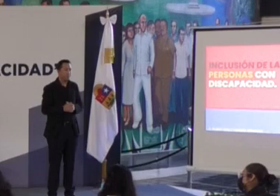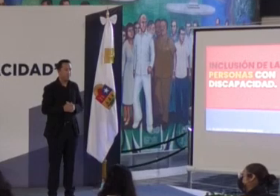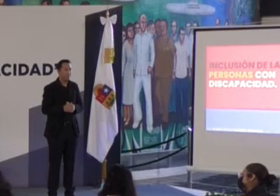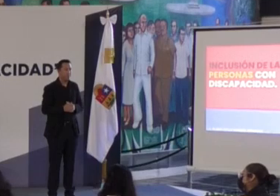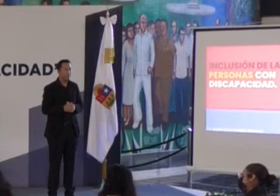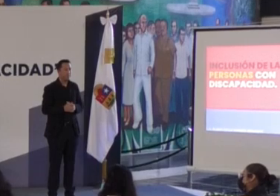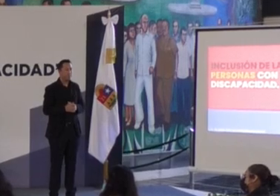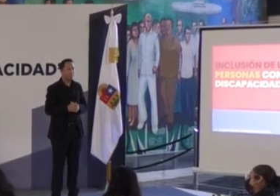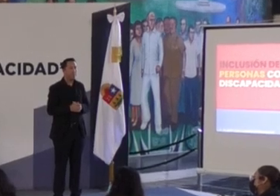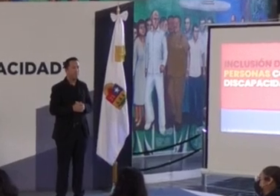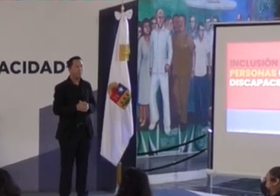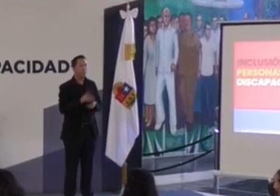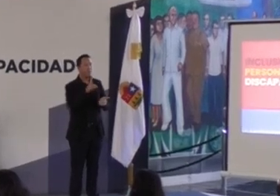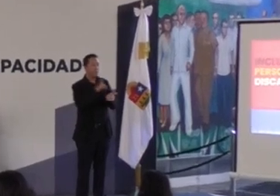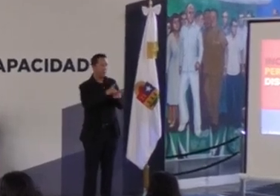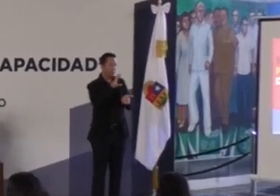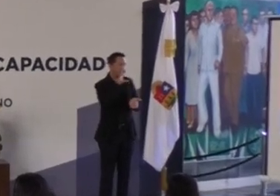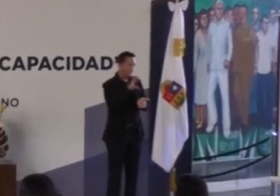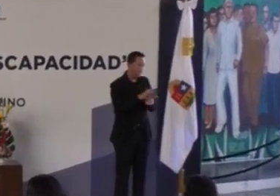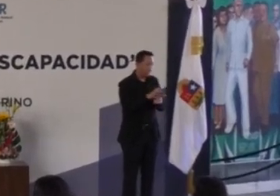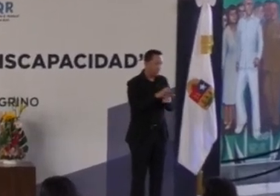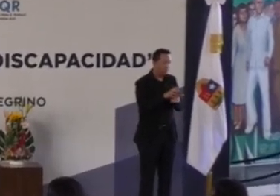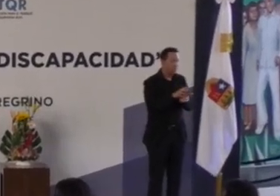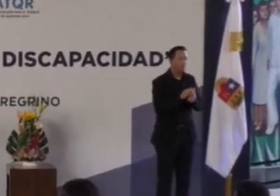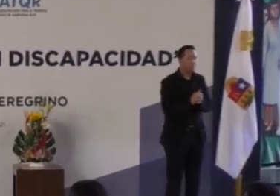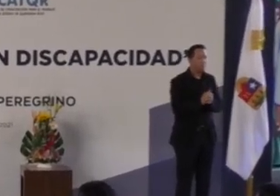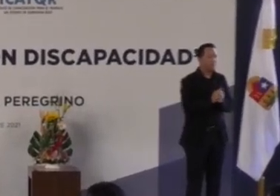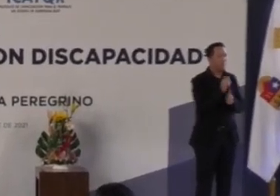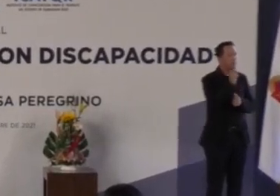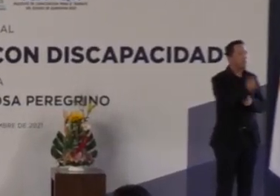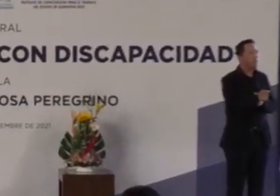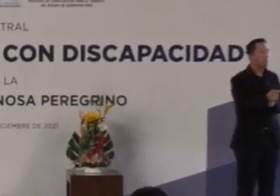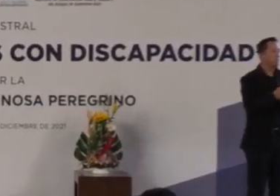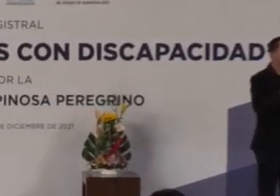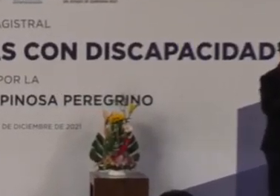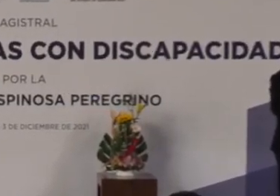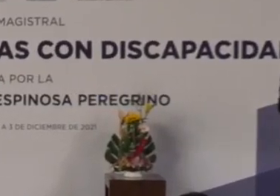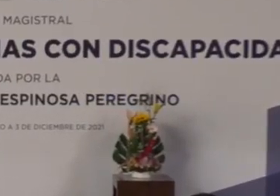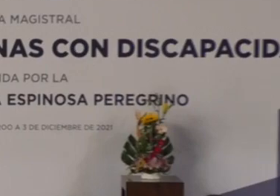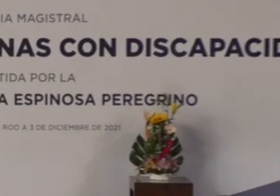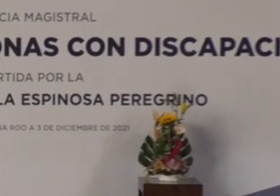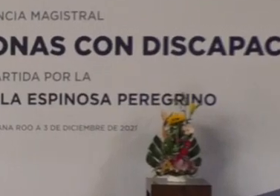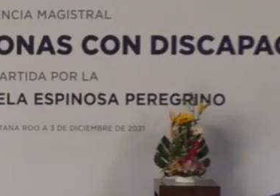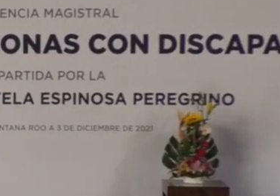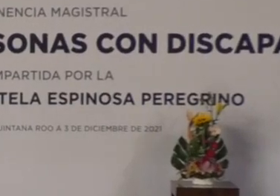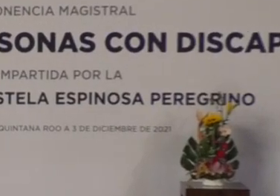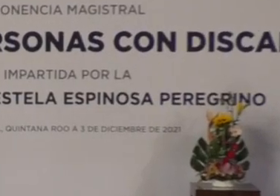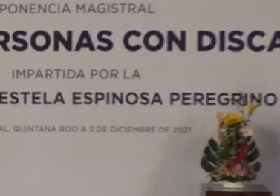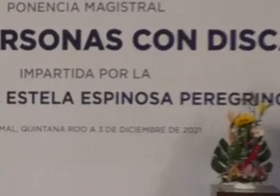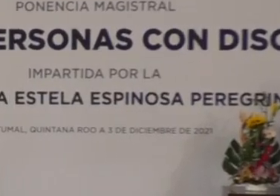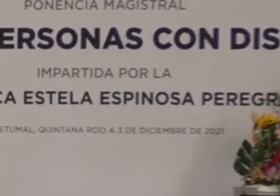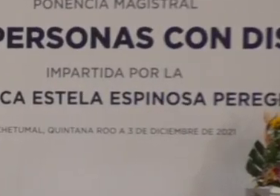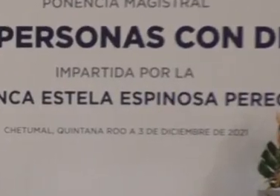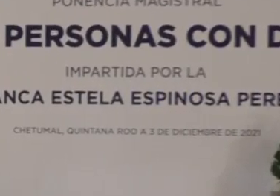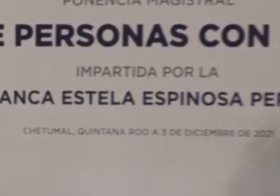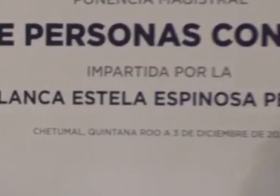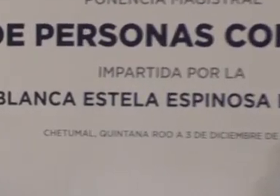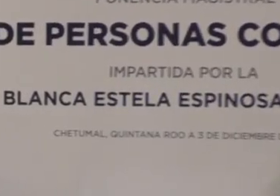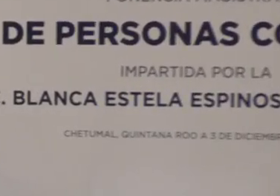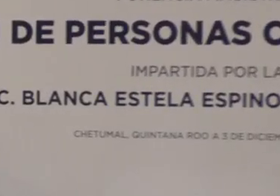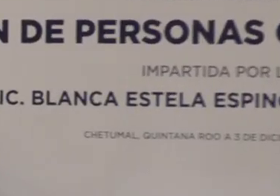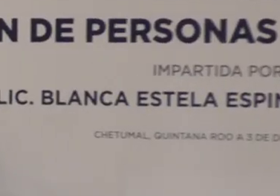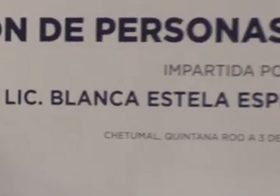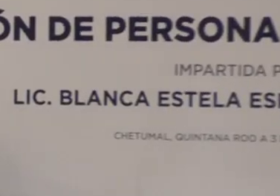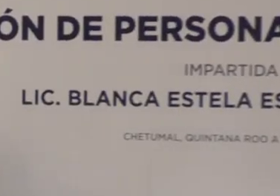Considerar que la discapacidad se encuentra lejos de presentarse en la vida de las personas es desconocer que debemos